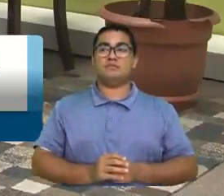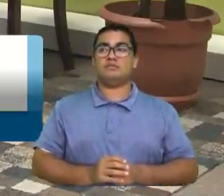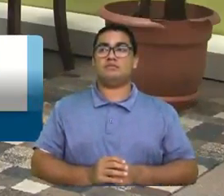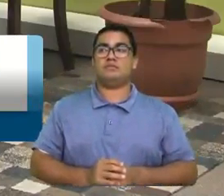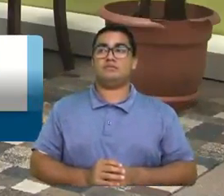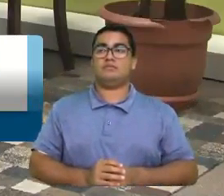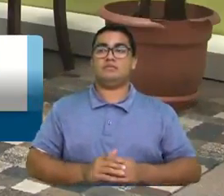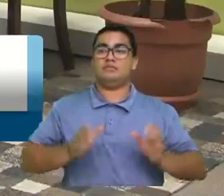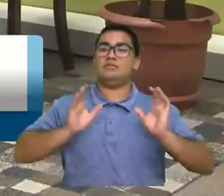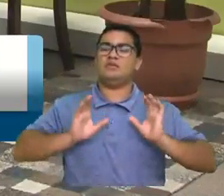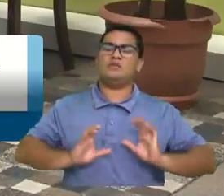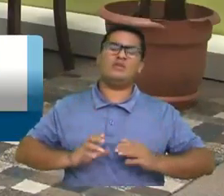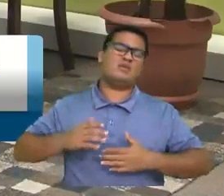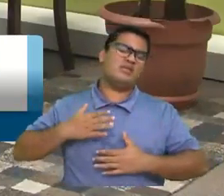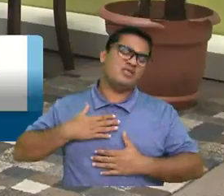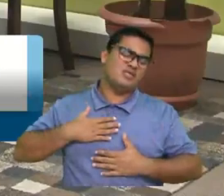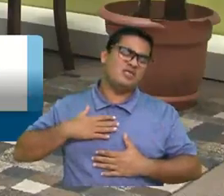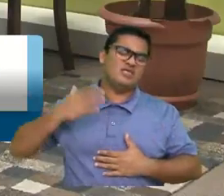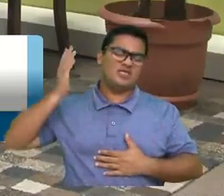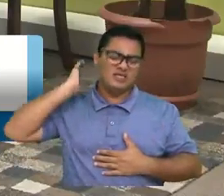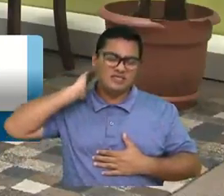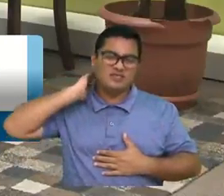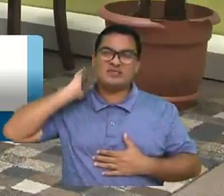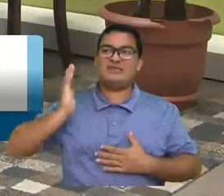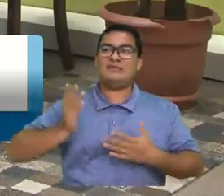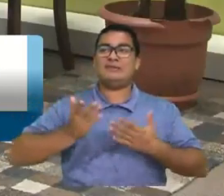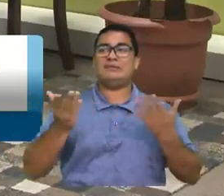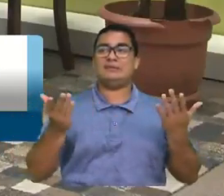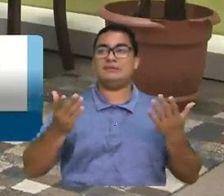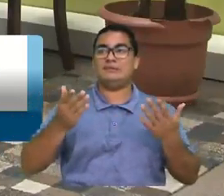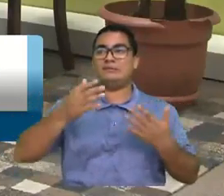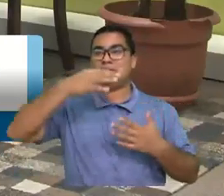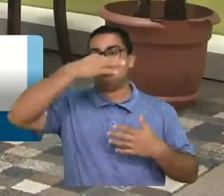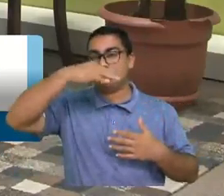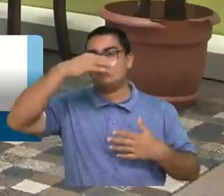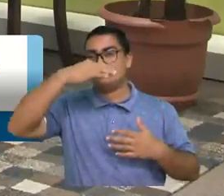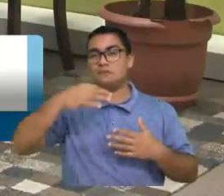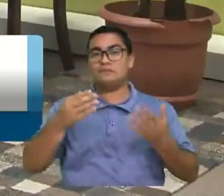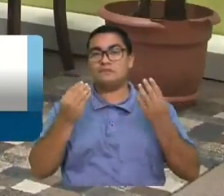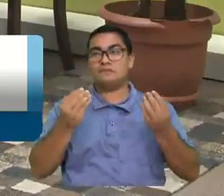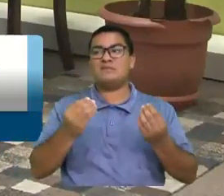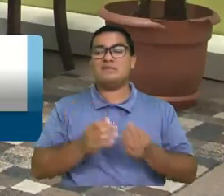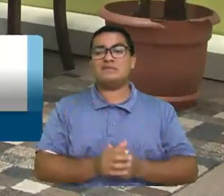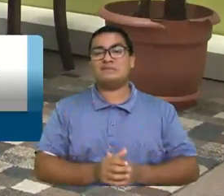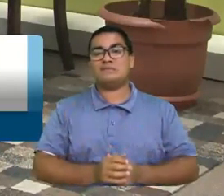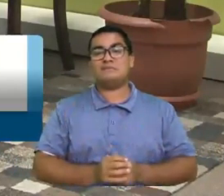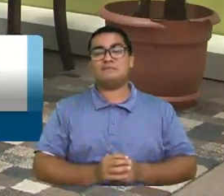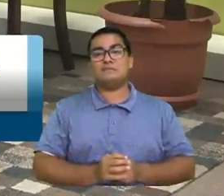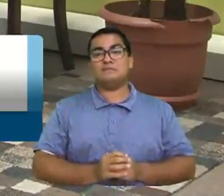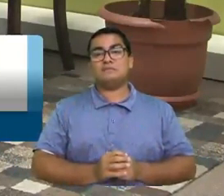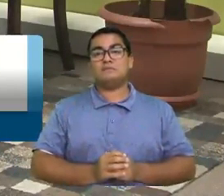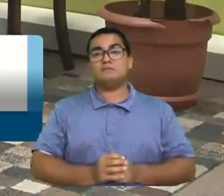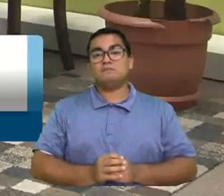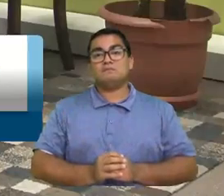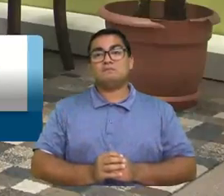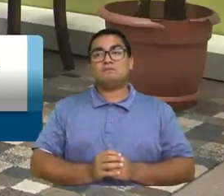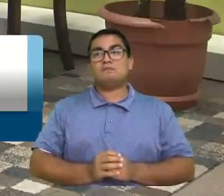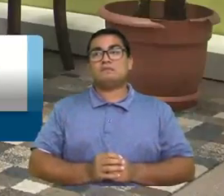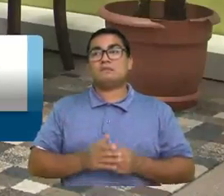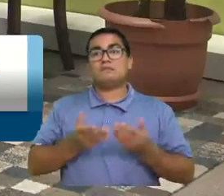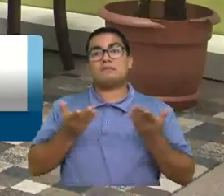malestar general, tiene rinorrea, pues por la nariz. La mucosidad. La mucosidad, exactamente. Entonces,